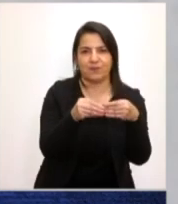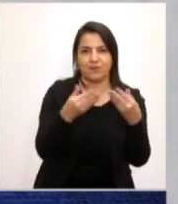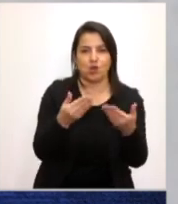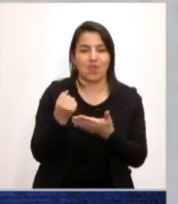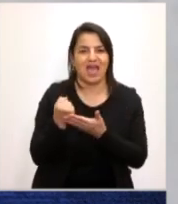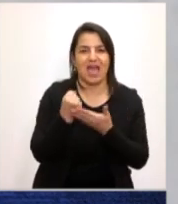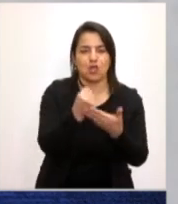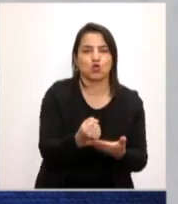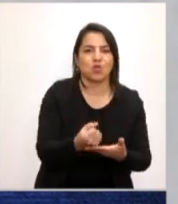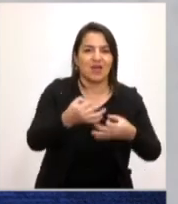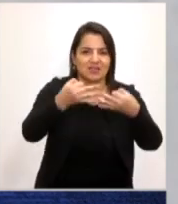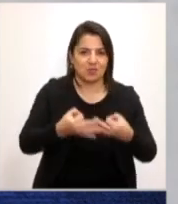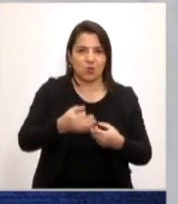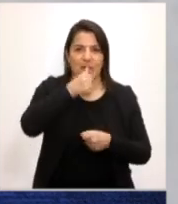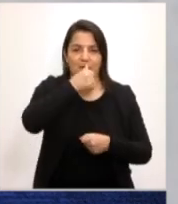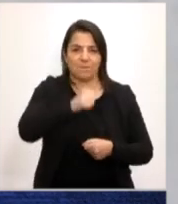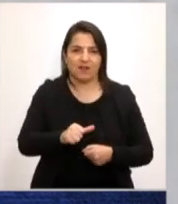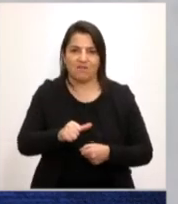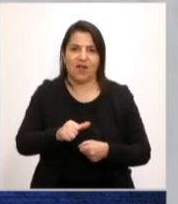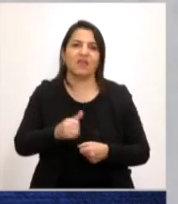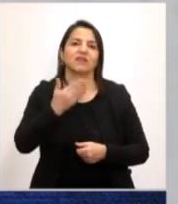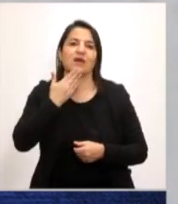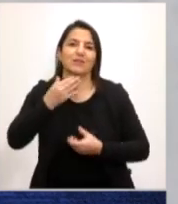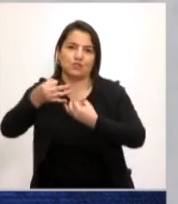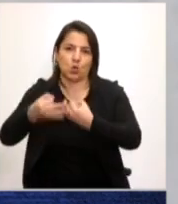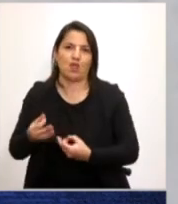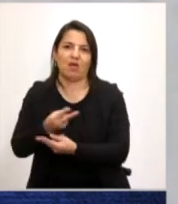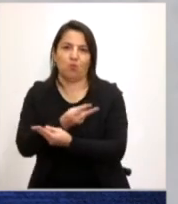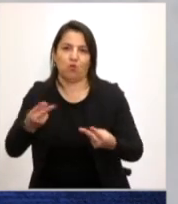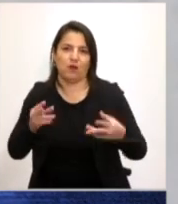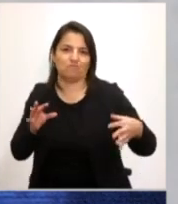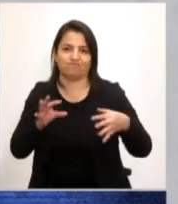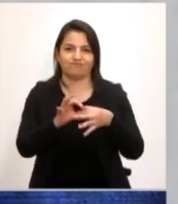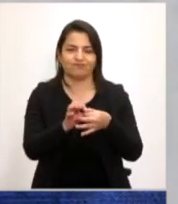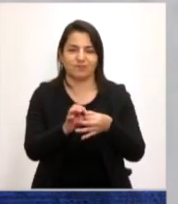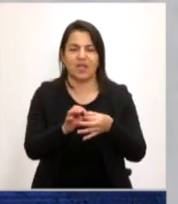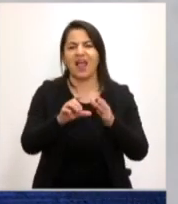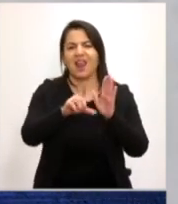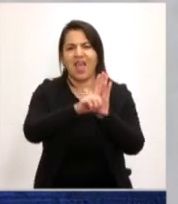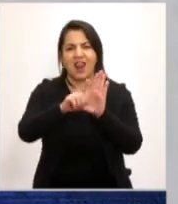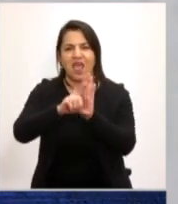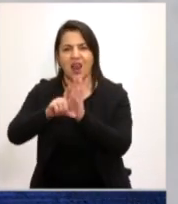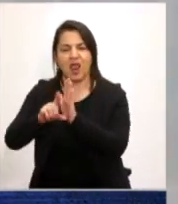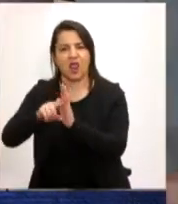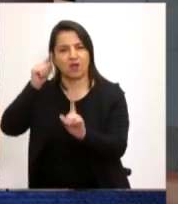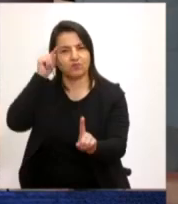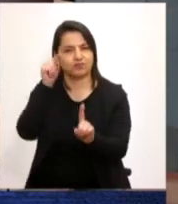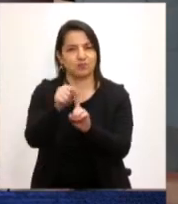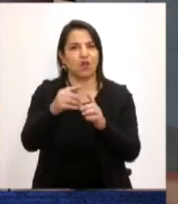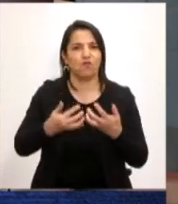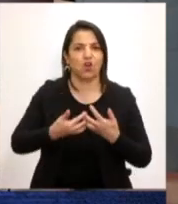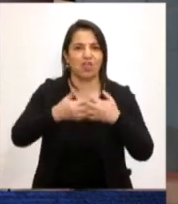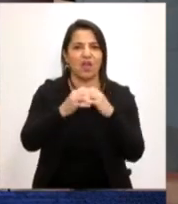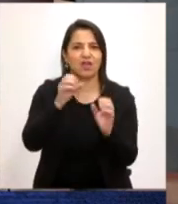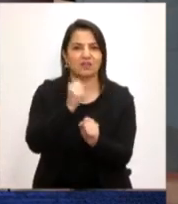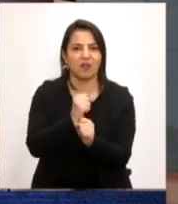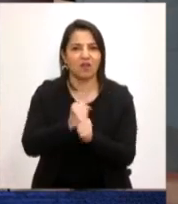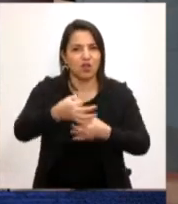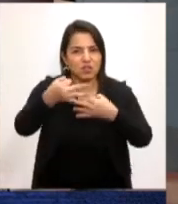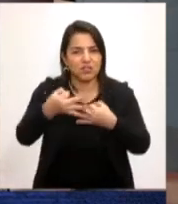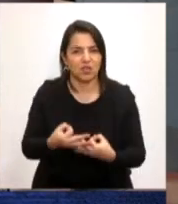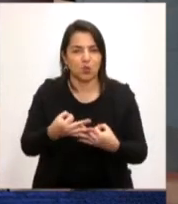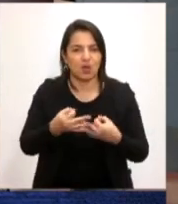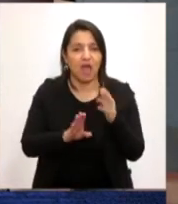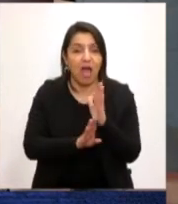la seguridad privada respecto de la seguridad pública. Todas estas leyes que apuntan a fortalecer nuestro trabajo en seguridad